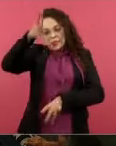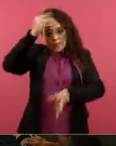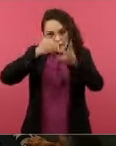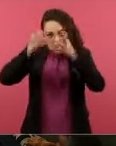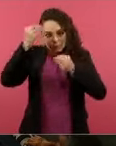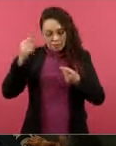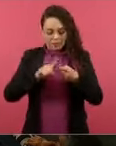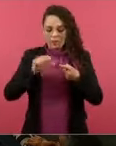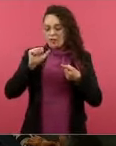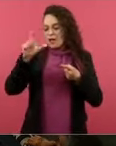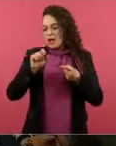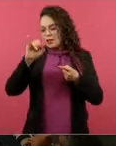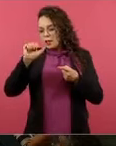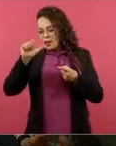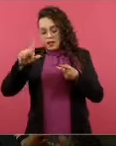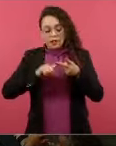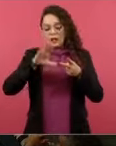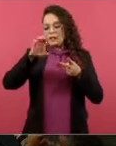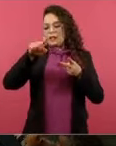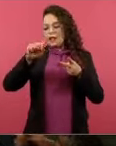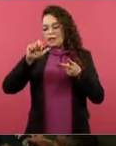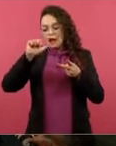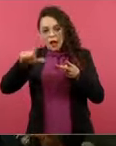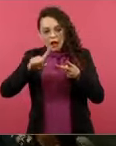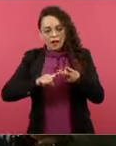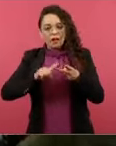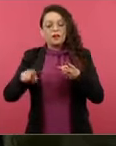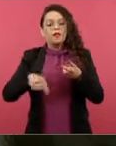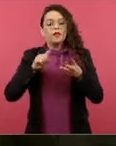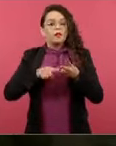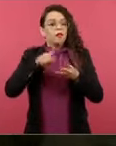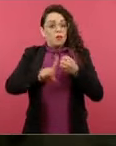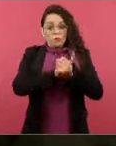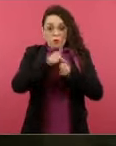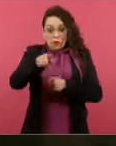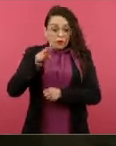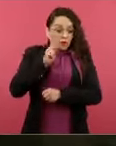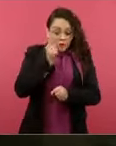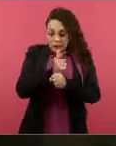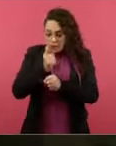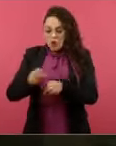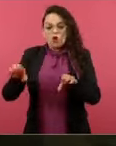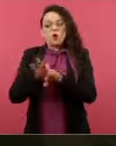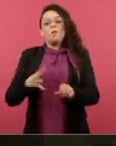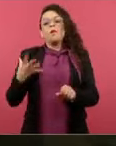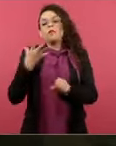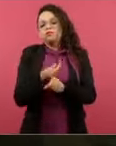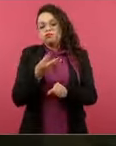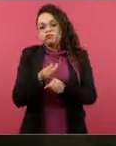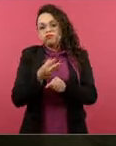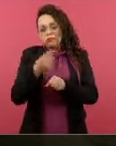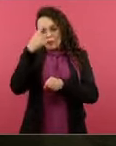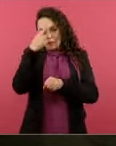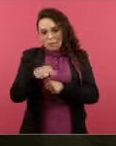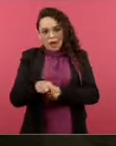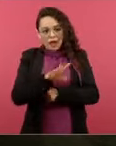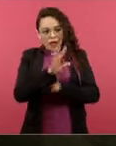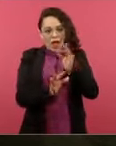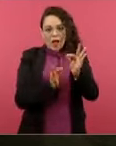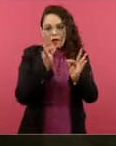y central en la fabricación de objetos y cómo resolvieron las dificultades que se presentaron, porque cuando realizamos un